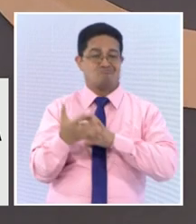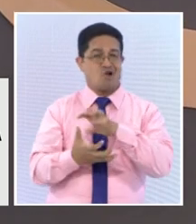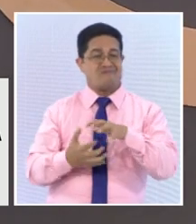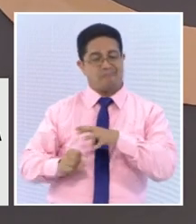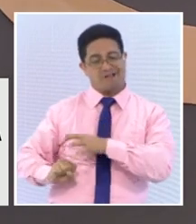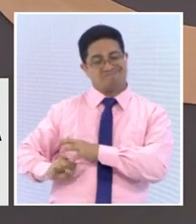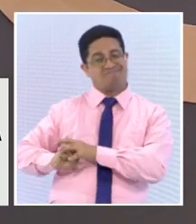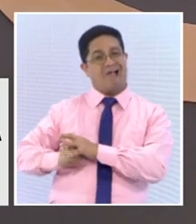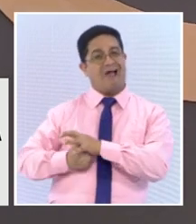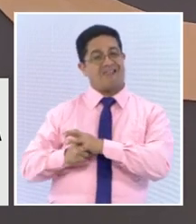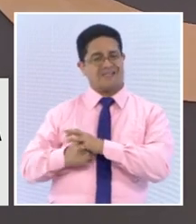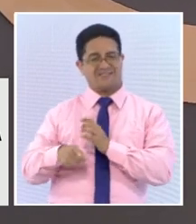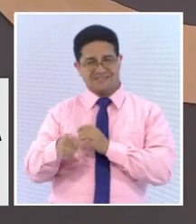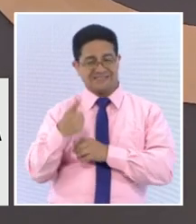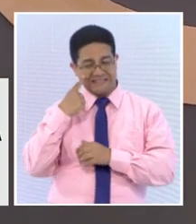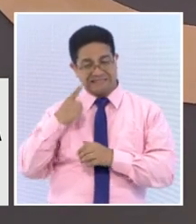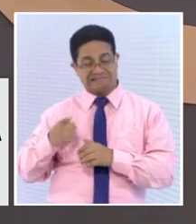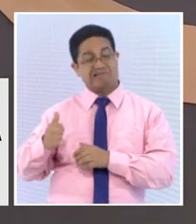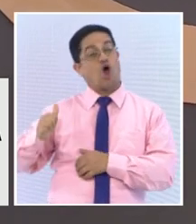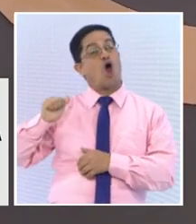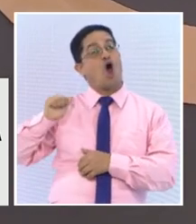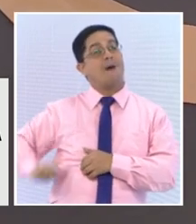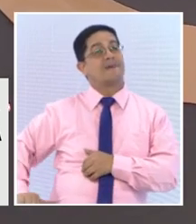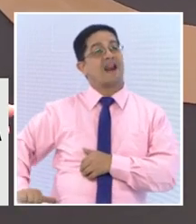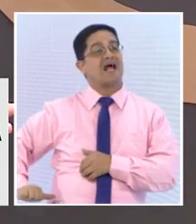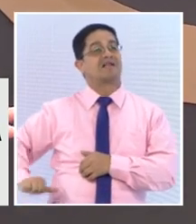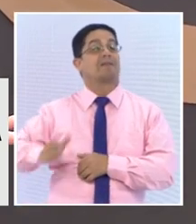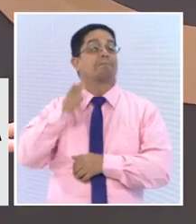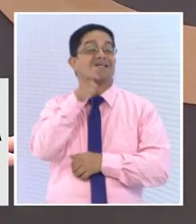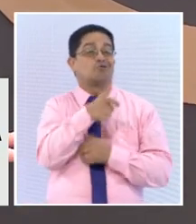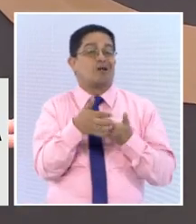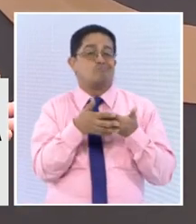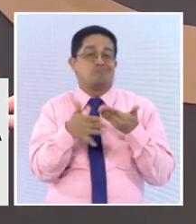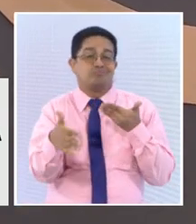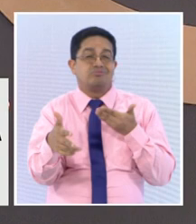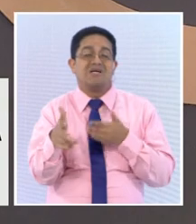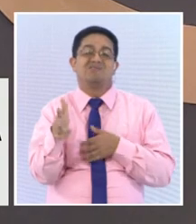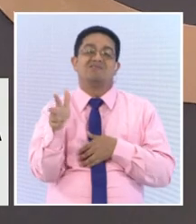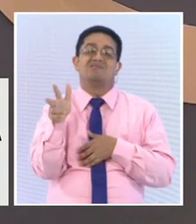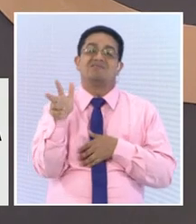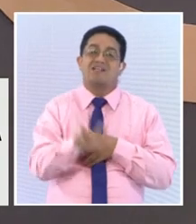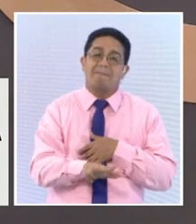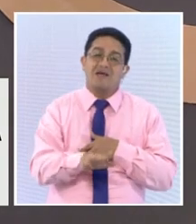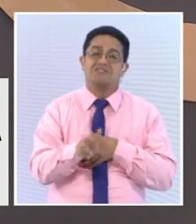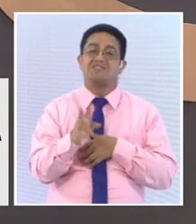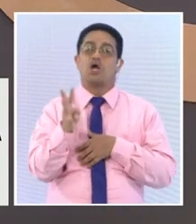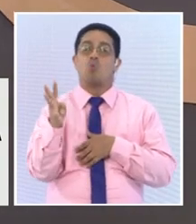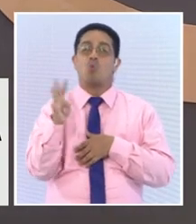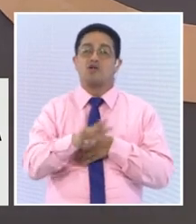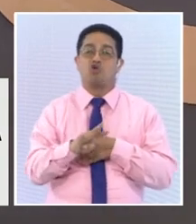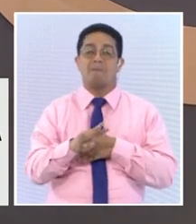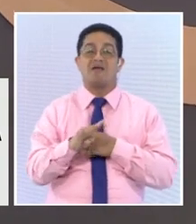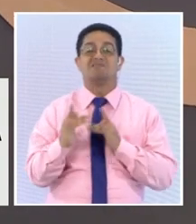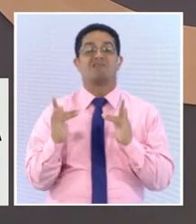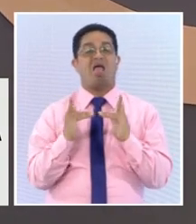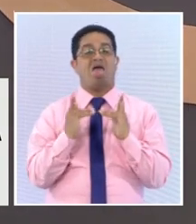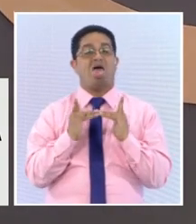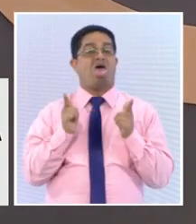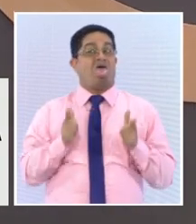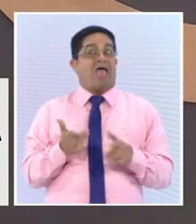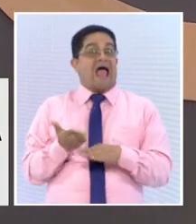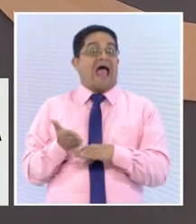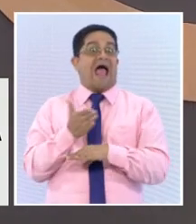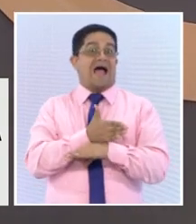rodilla, imagínate una prótesis de cadera, el paciente podía pasar hasta 3 o 4 meses en una cama antes de reintegrarse a